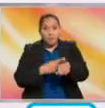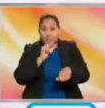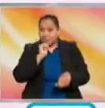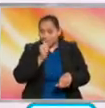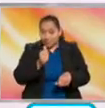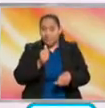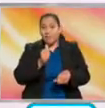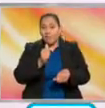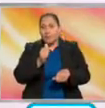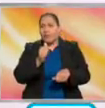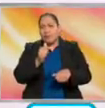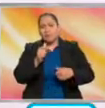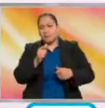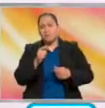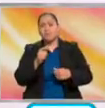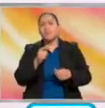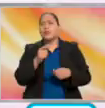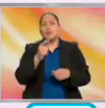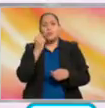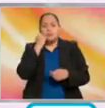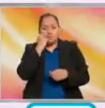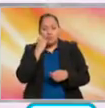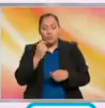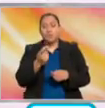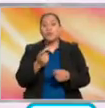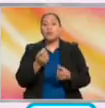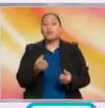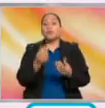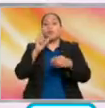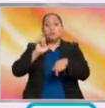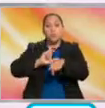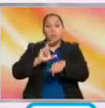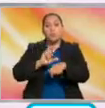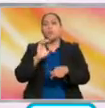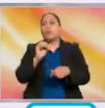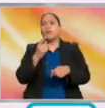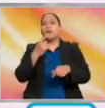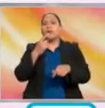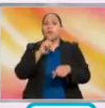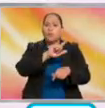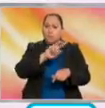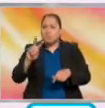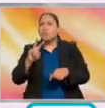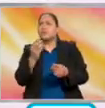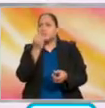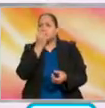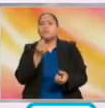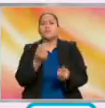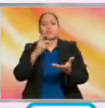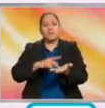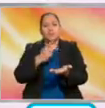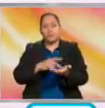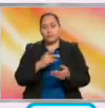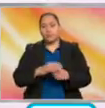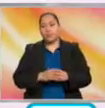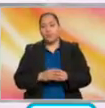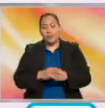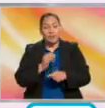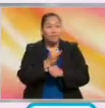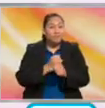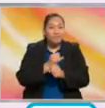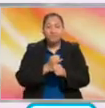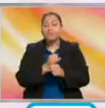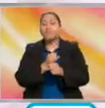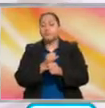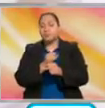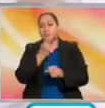padecimiento, lo tenemos que comer. ¿En qué cantidad sería apropiado y cuántas veces a la semana? Bueno, Sí. mira, actualmente ya los últimos estudios te dicen que